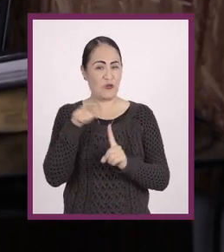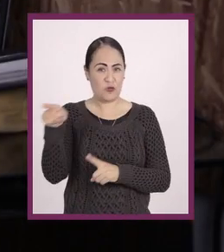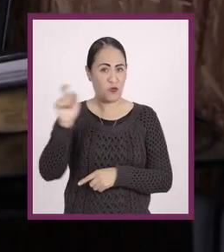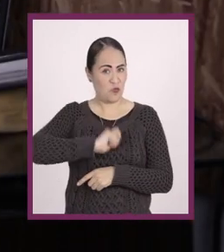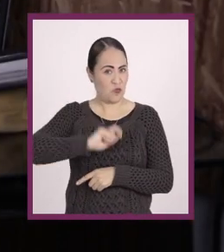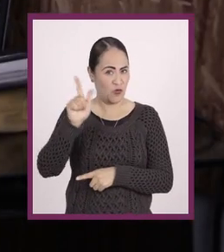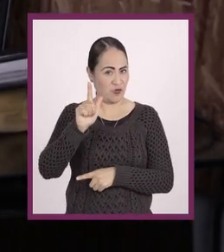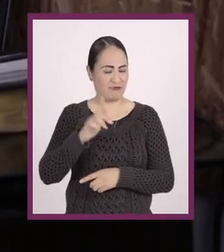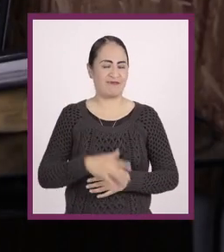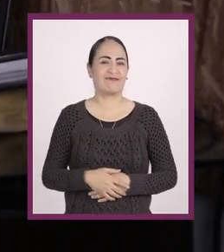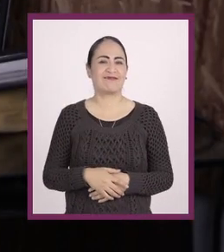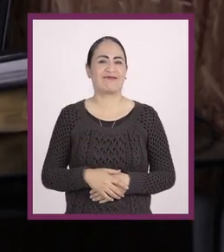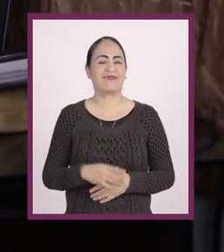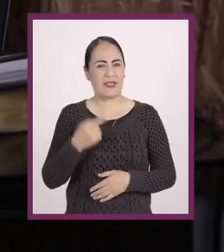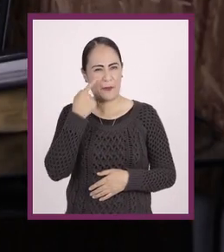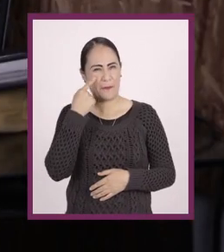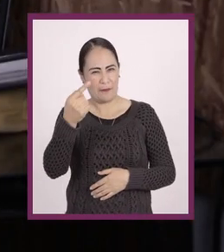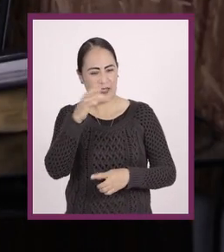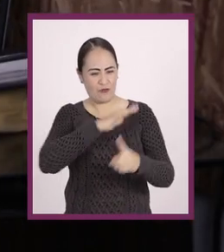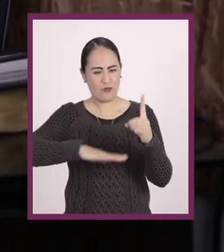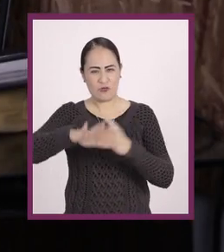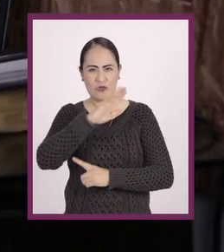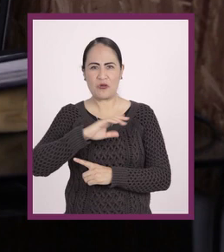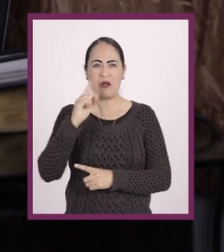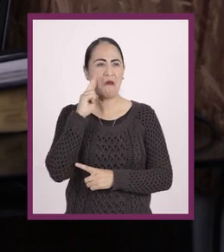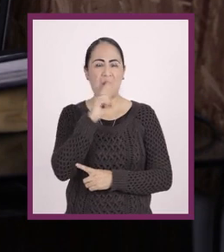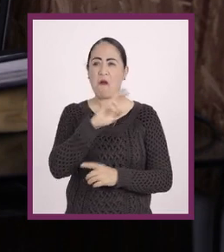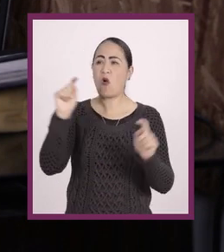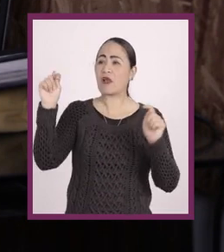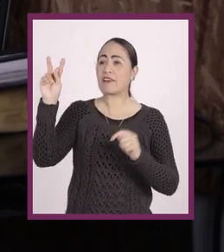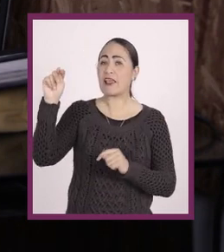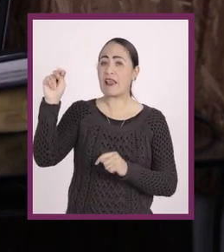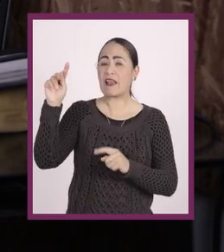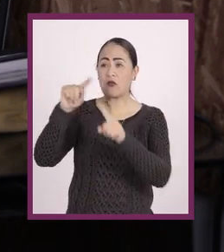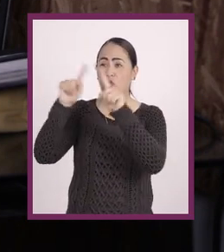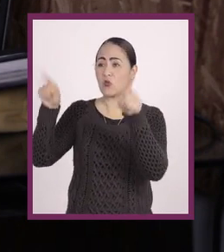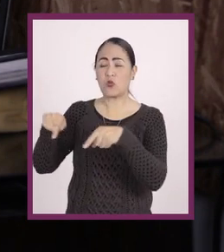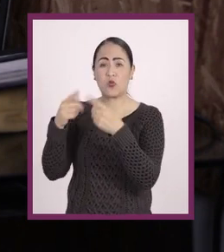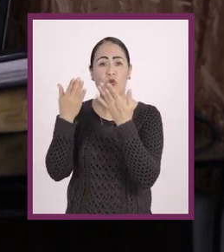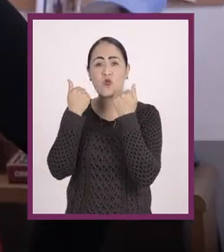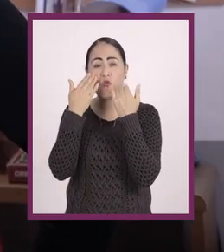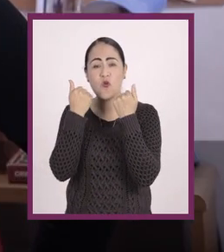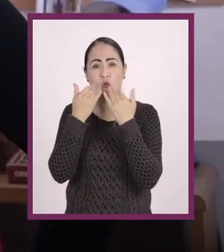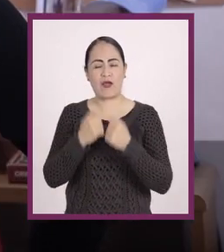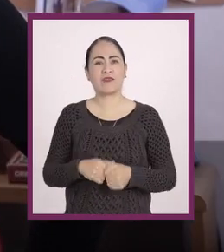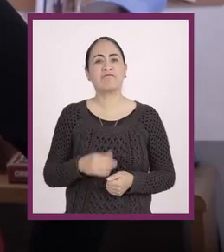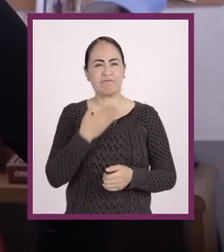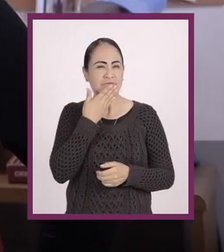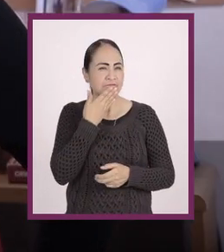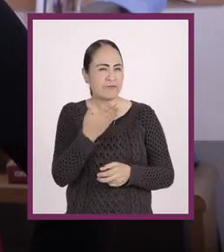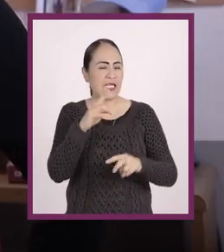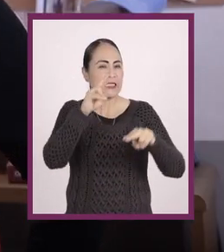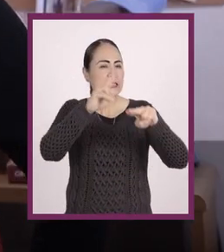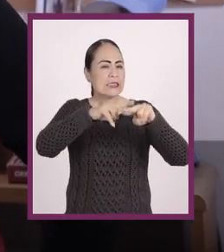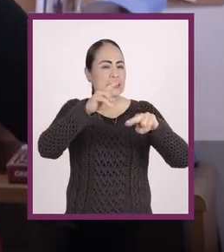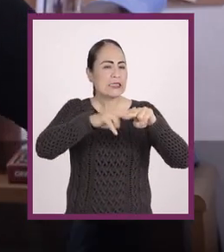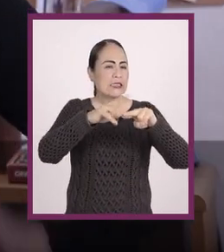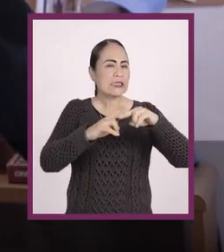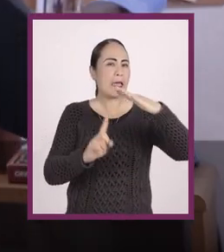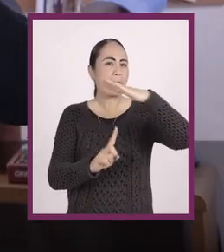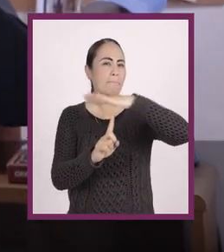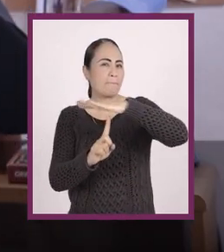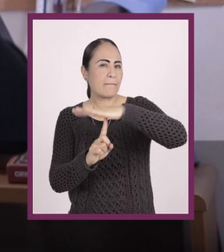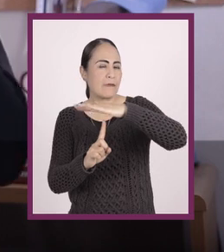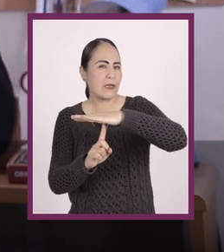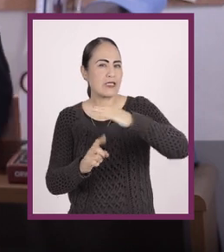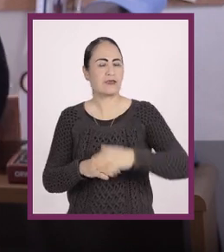actitud si tal actúas como toda una profesional y como puedes ver aquí no hay televisión empecemos por trabajar con